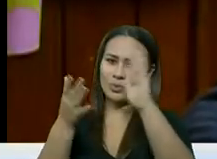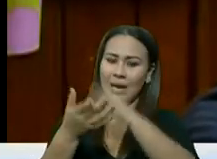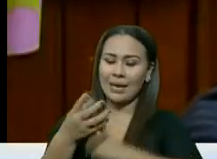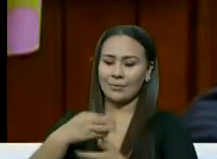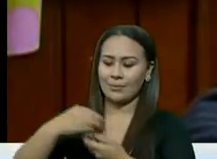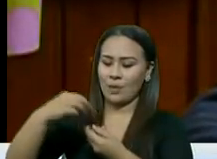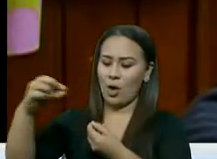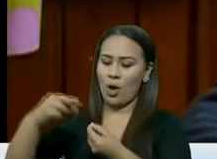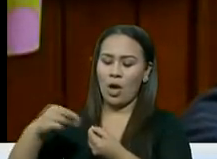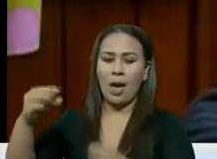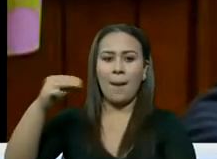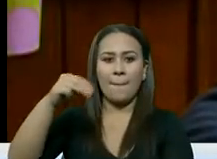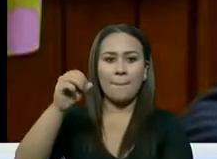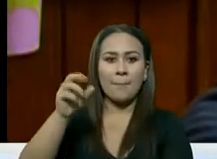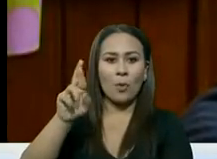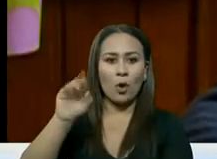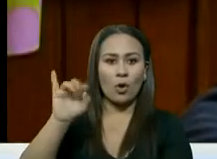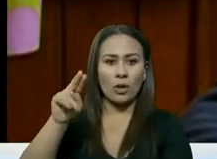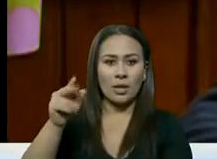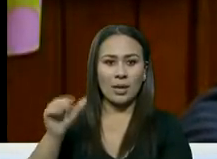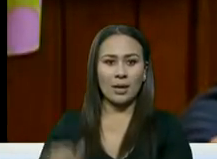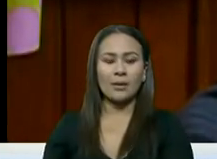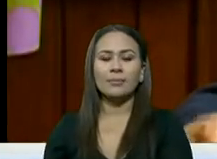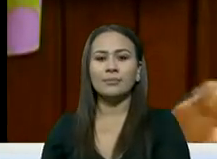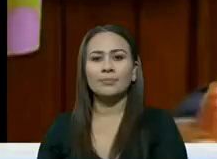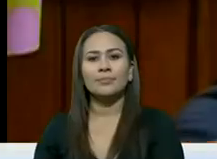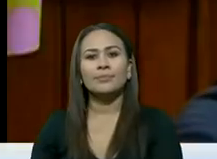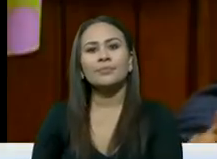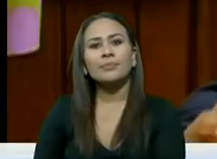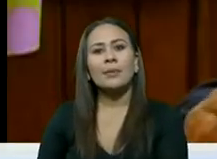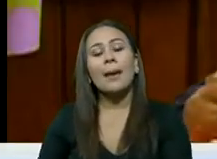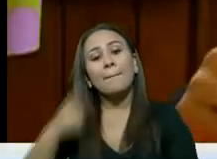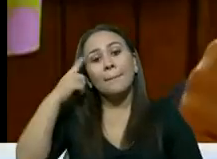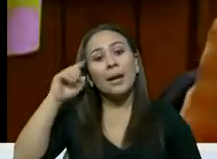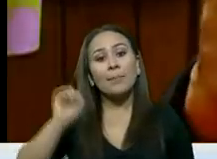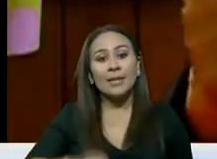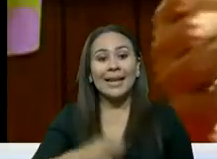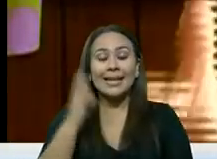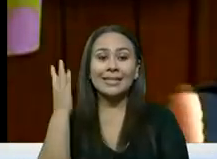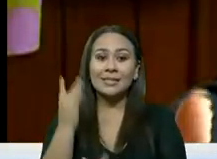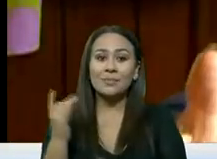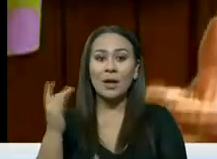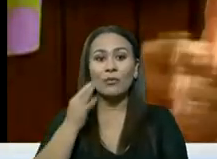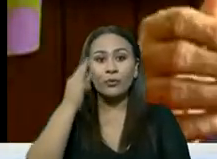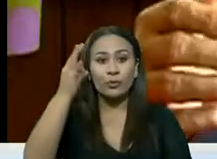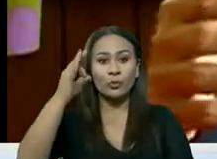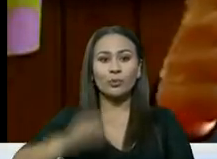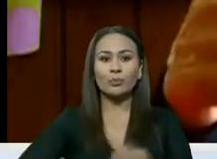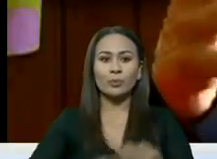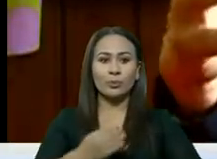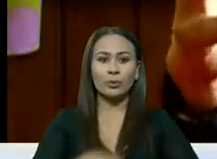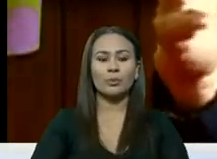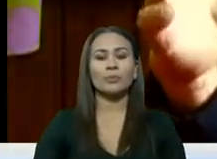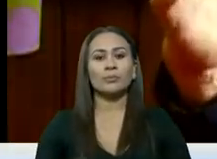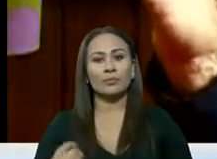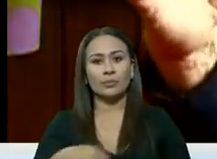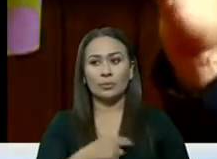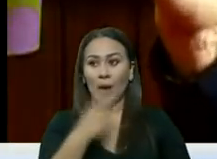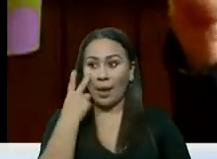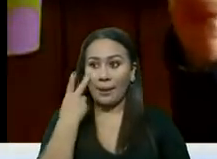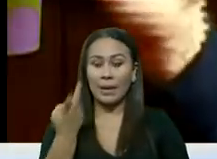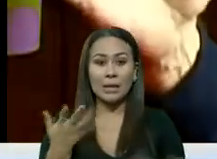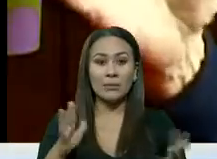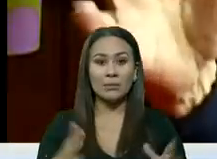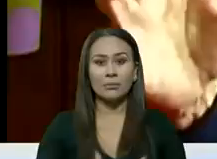Y creo que esto de esperanza, de confianza en el futuro, a pesar de que no se ve mucho